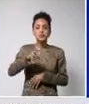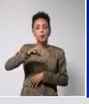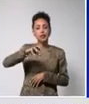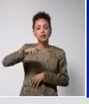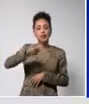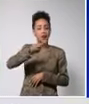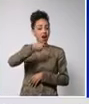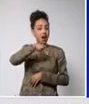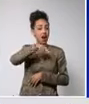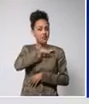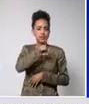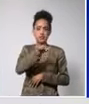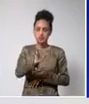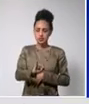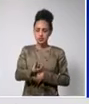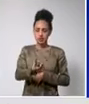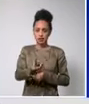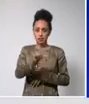16 casos.